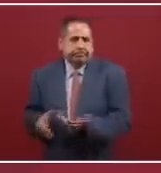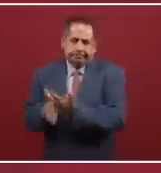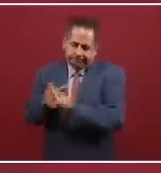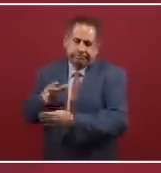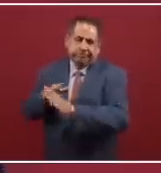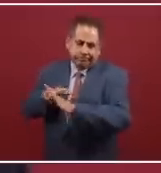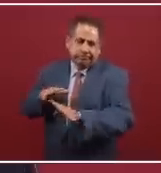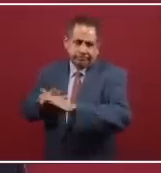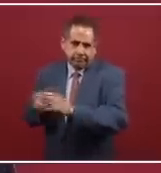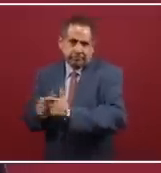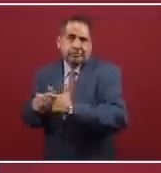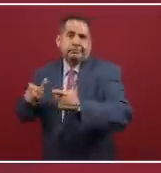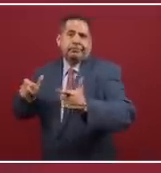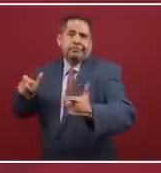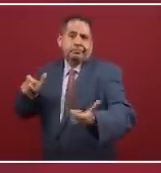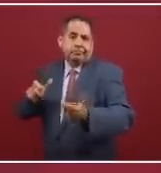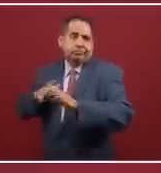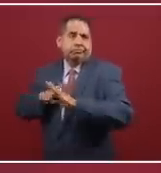enfrentar